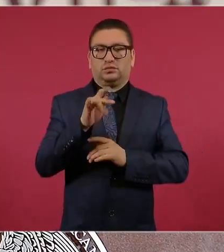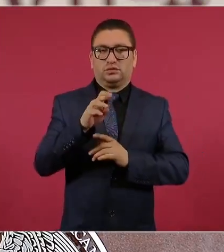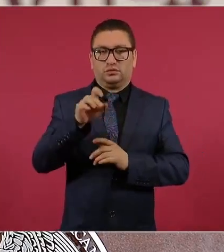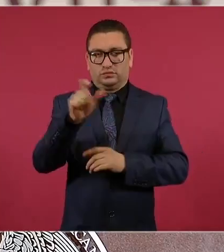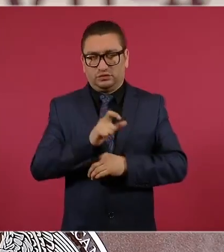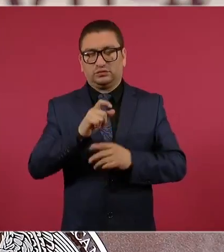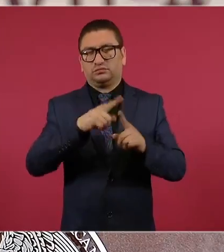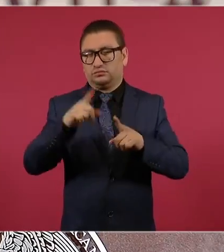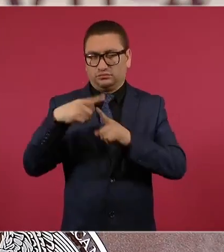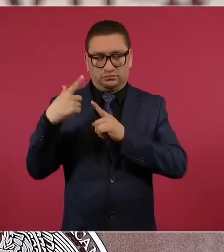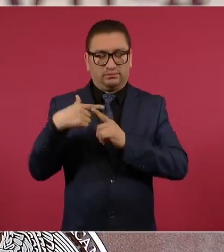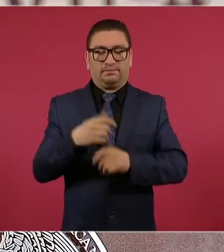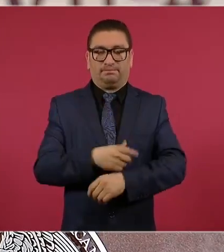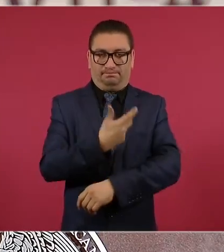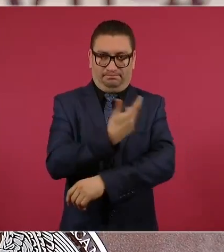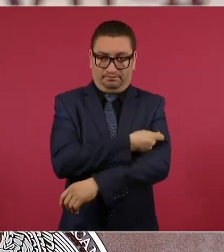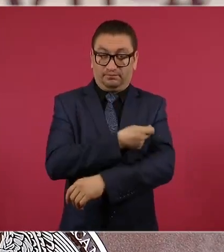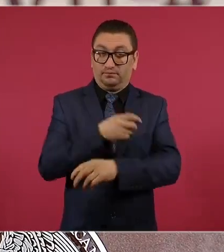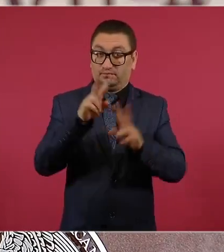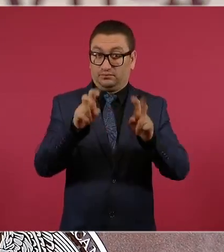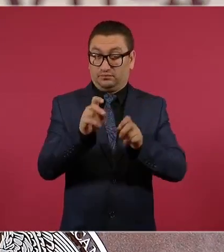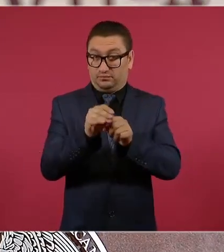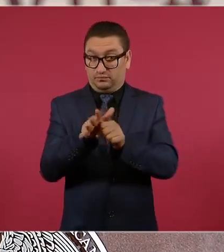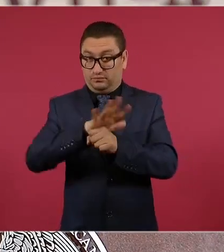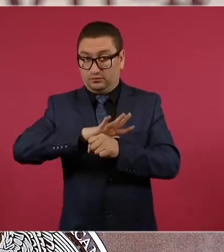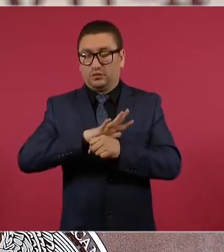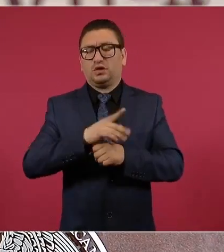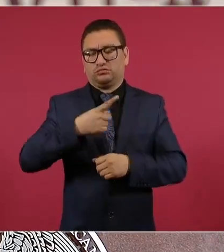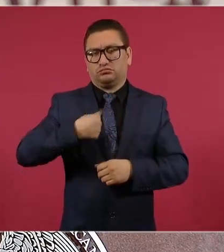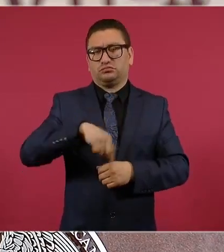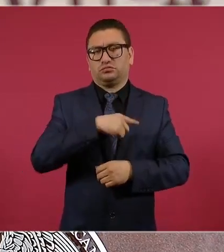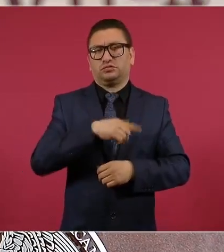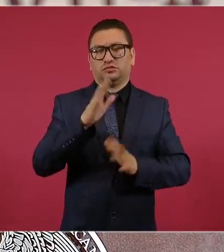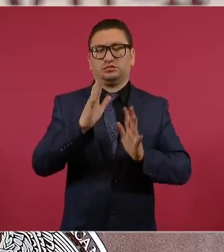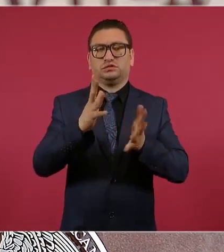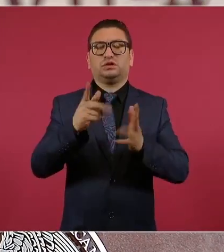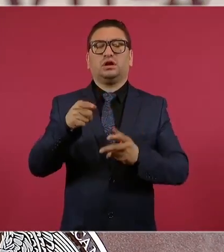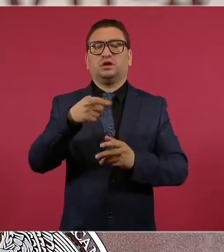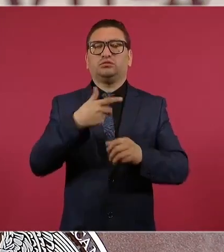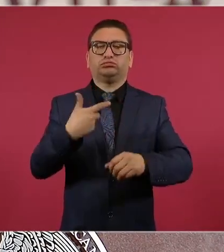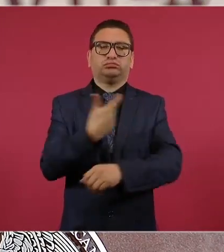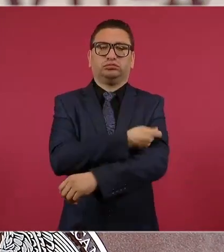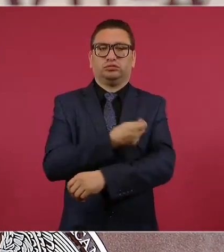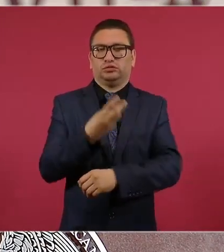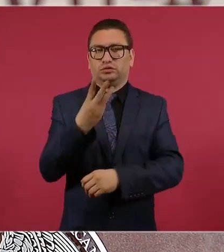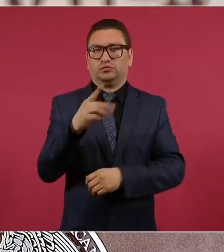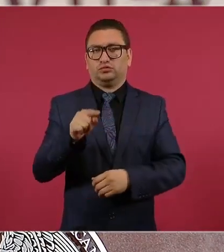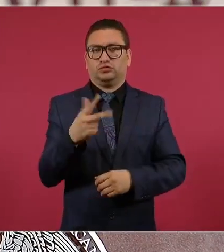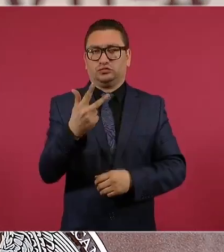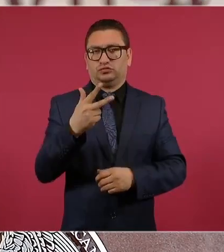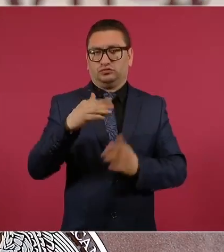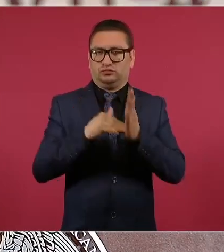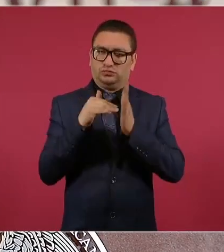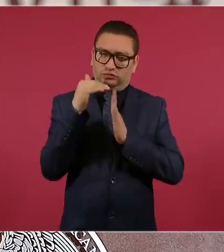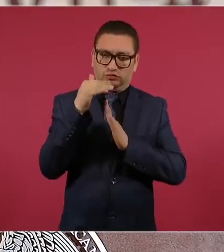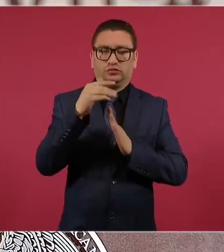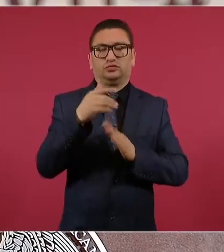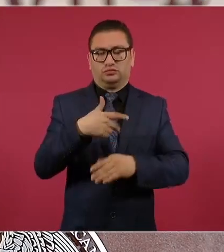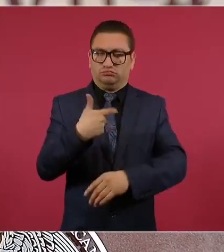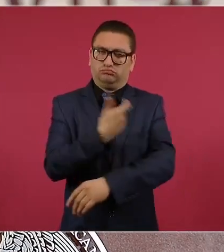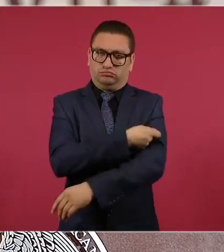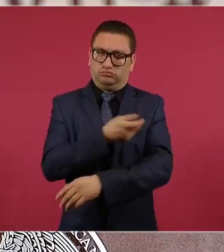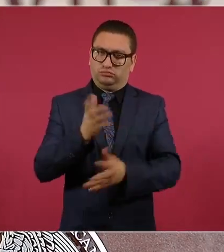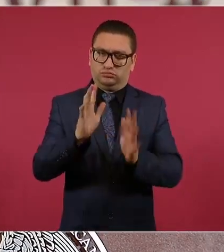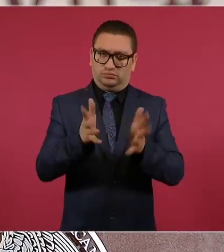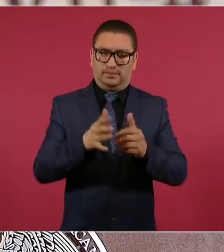aplicado. En cuanto a COVID, tenemos la aplicación ha llegado hasta 3.8 millones de dosis